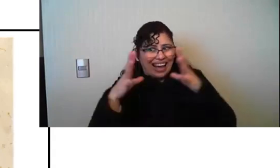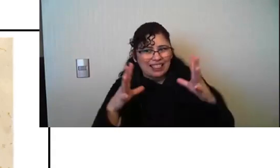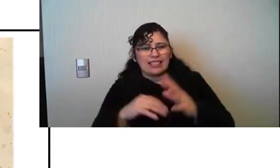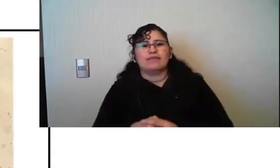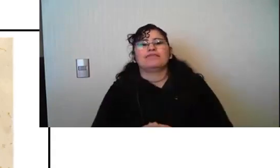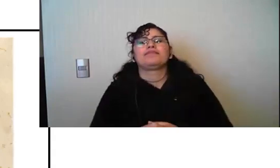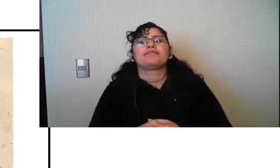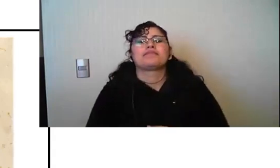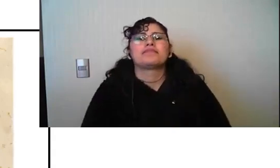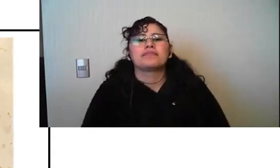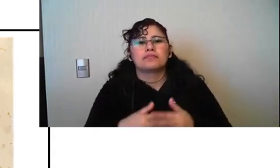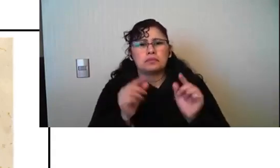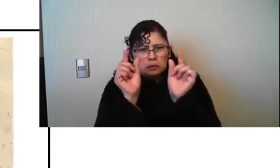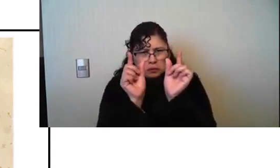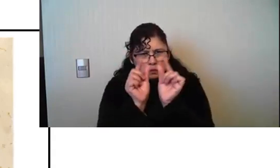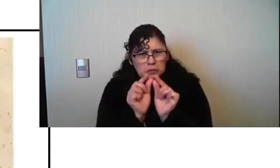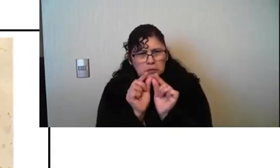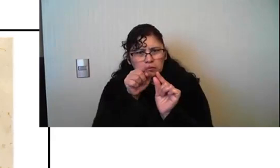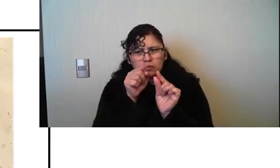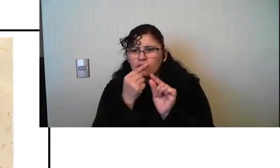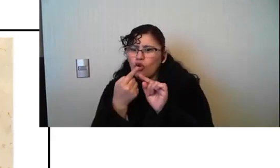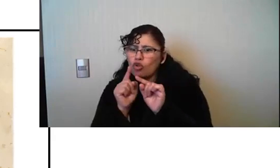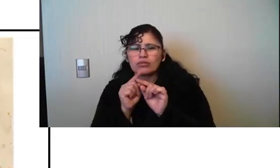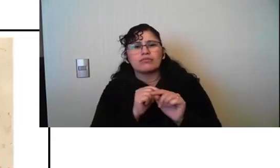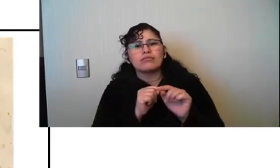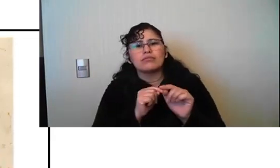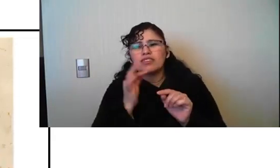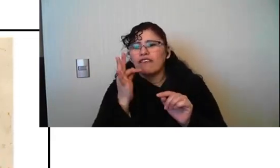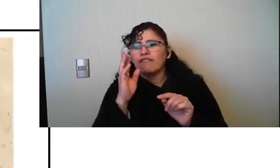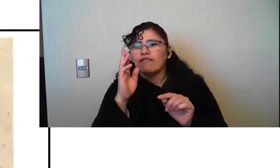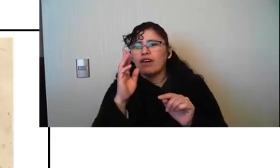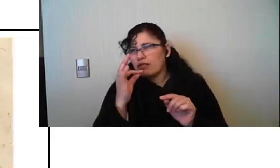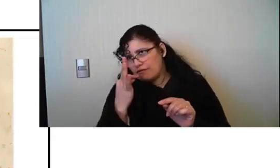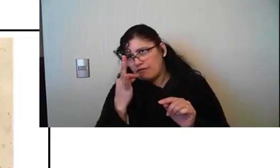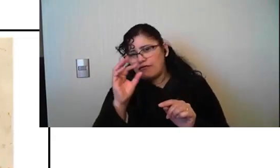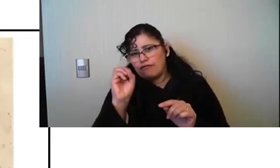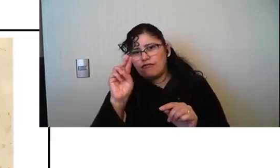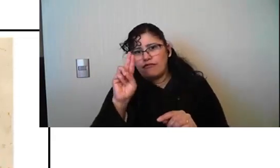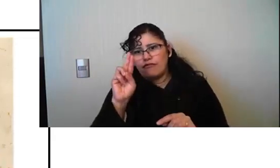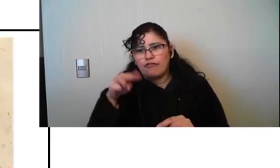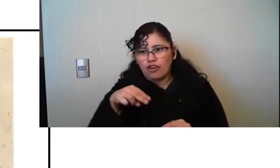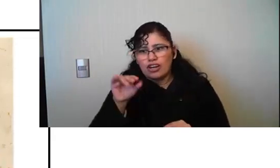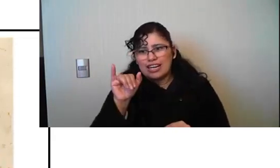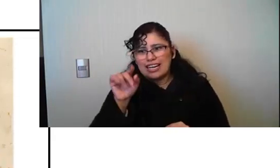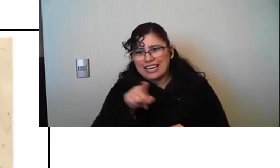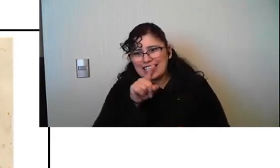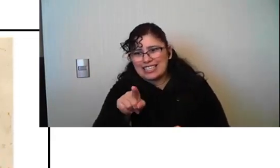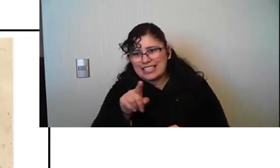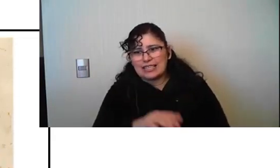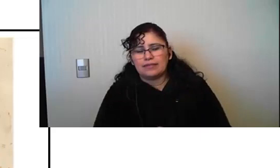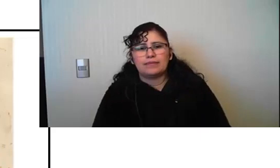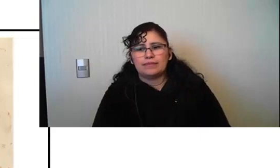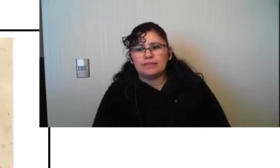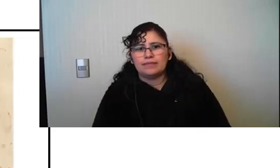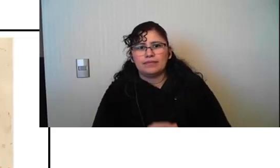Acá están otras comisuras que se denominan fornix, de columna, fornix, ¿ya? Que son